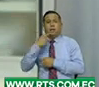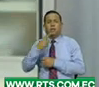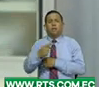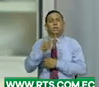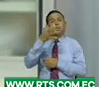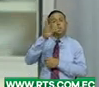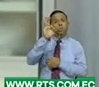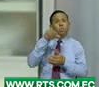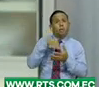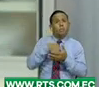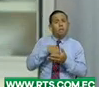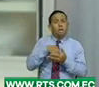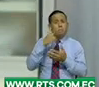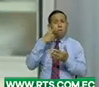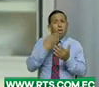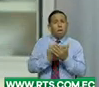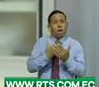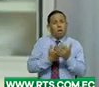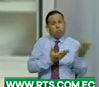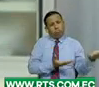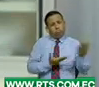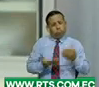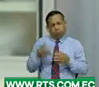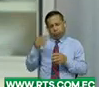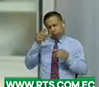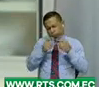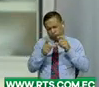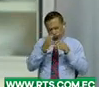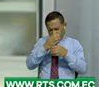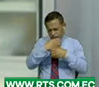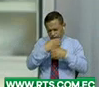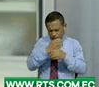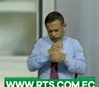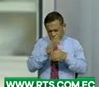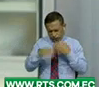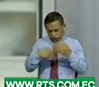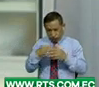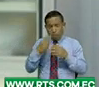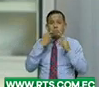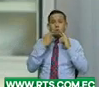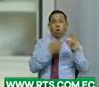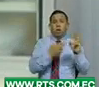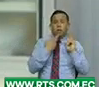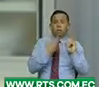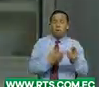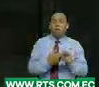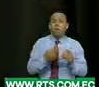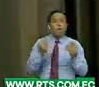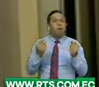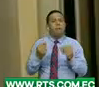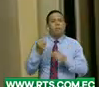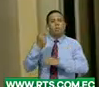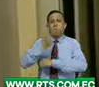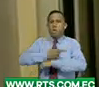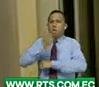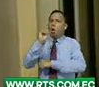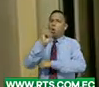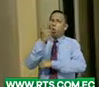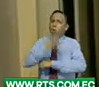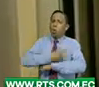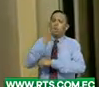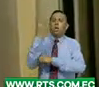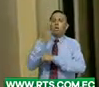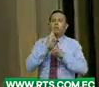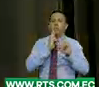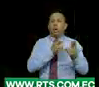debidamente reportadas tenemos nuestra capacidad de respuesta que es de 24 a 48 horas la capacidad instalada de la